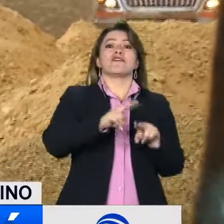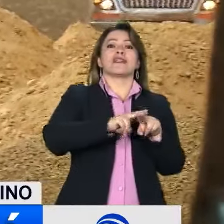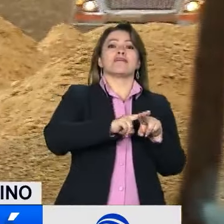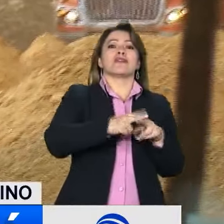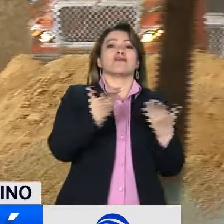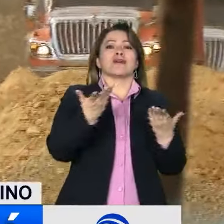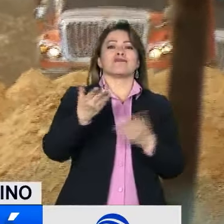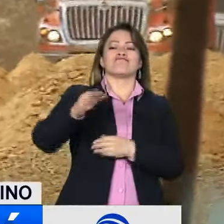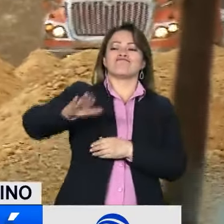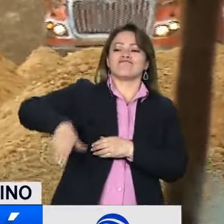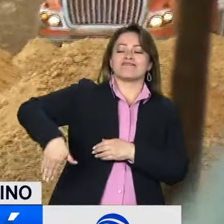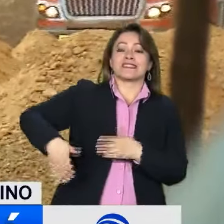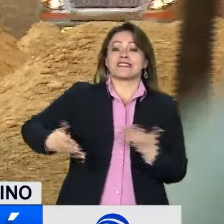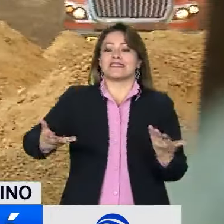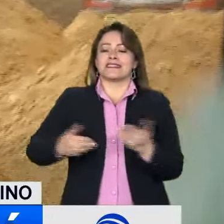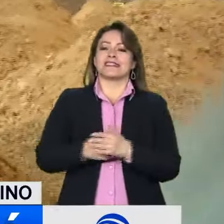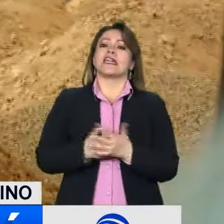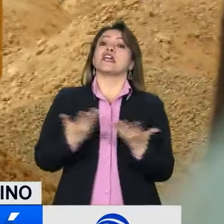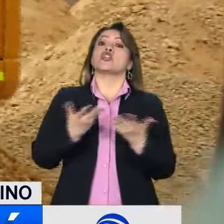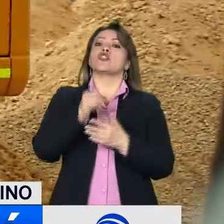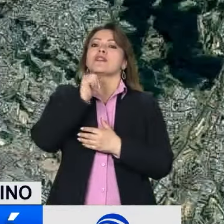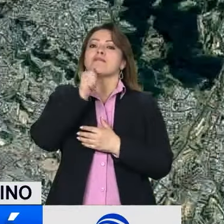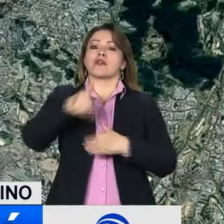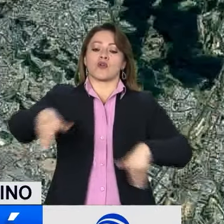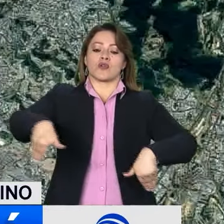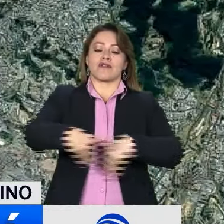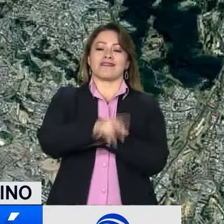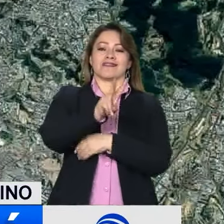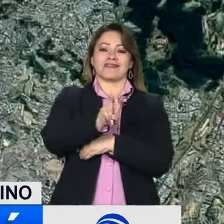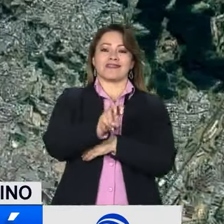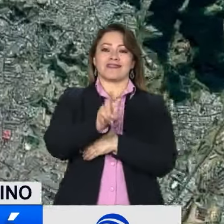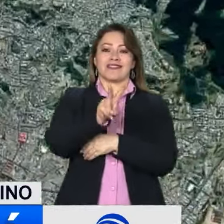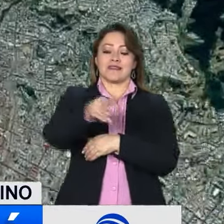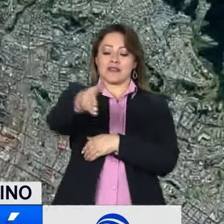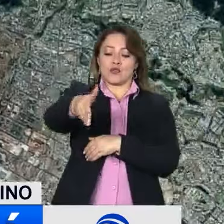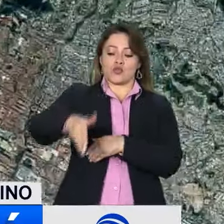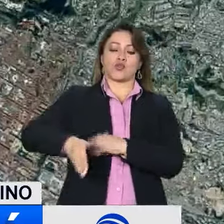calle 72 con Avenida Caracas, la cual tiene un avance del